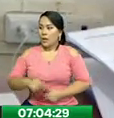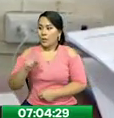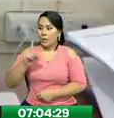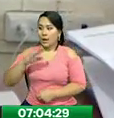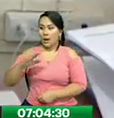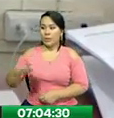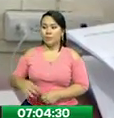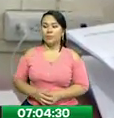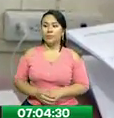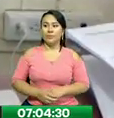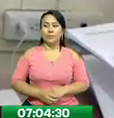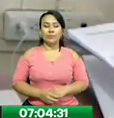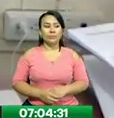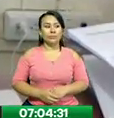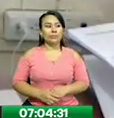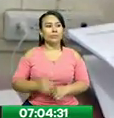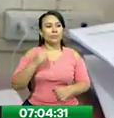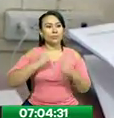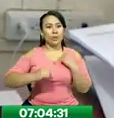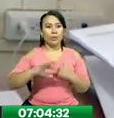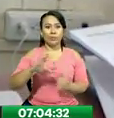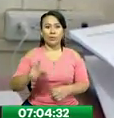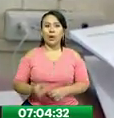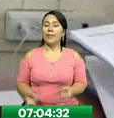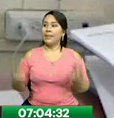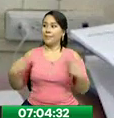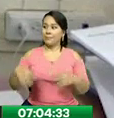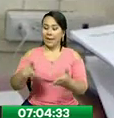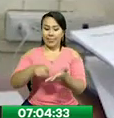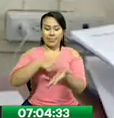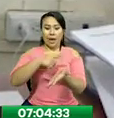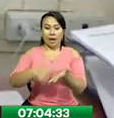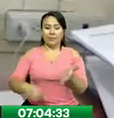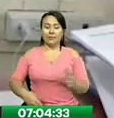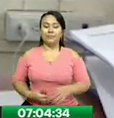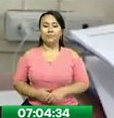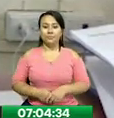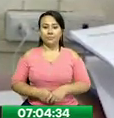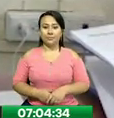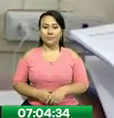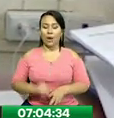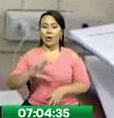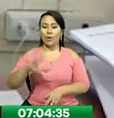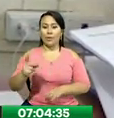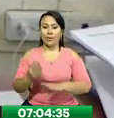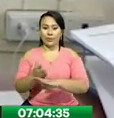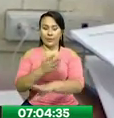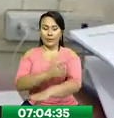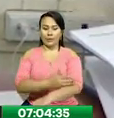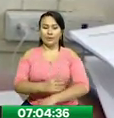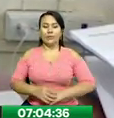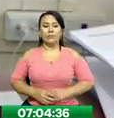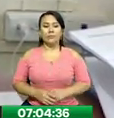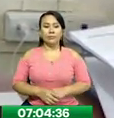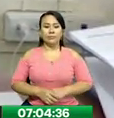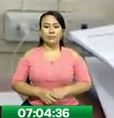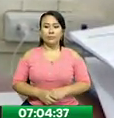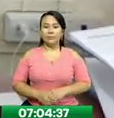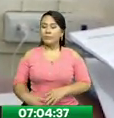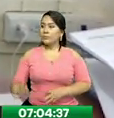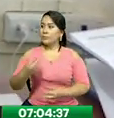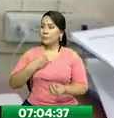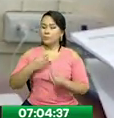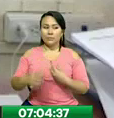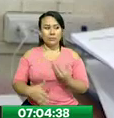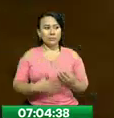que fue víctima de este asalto, además de una tablet que también había robado minutos antes entre el grupo de